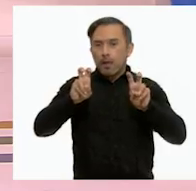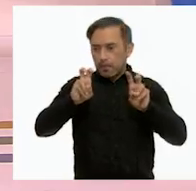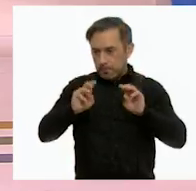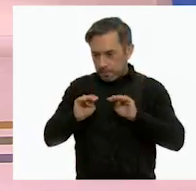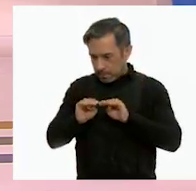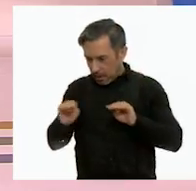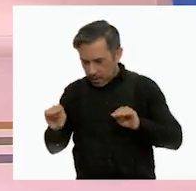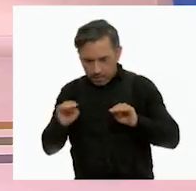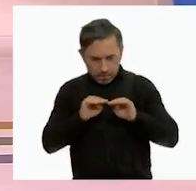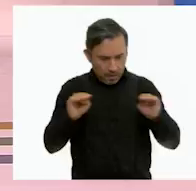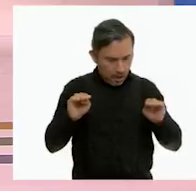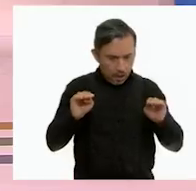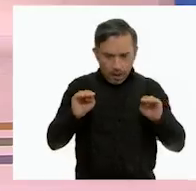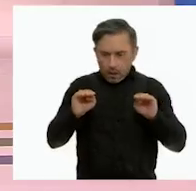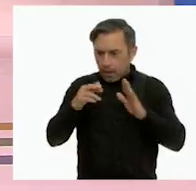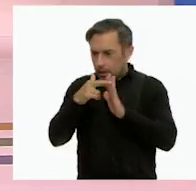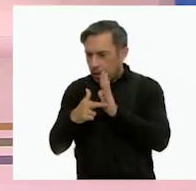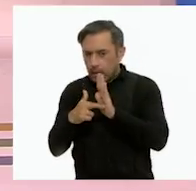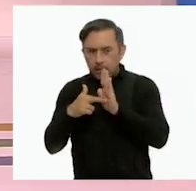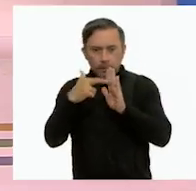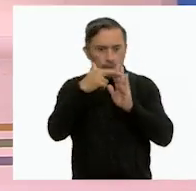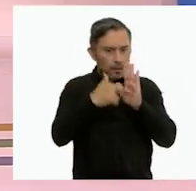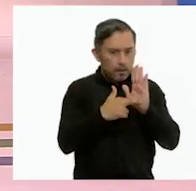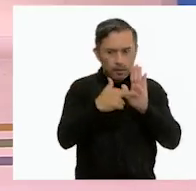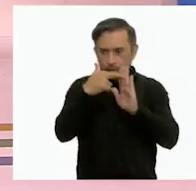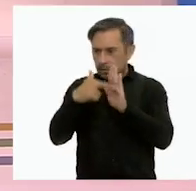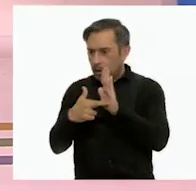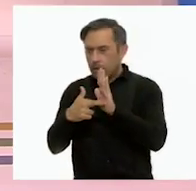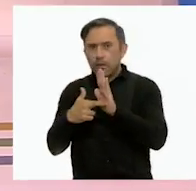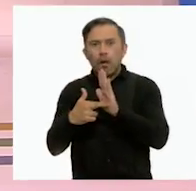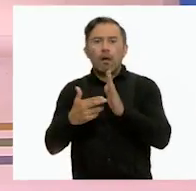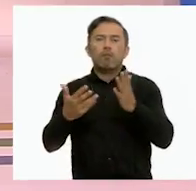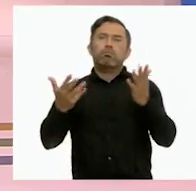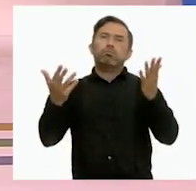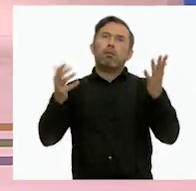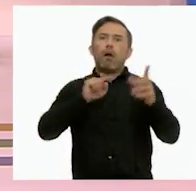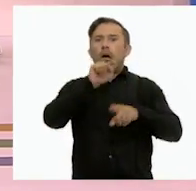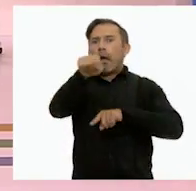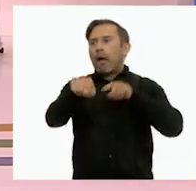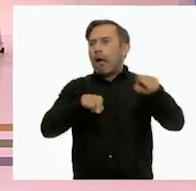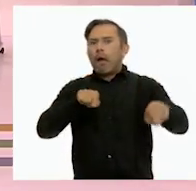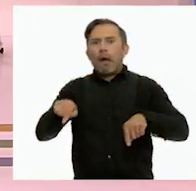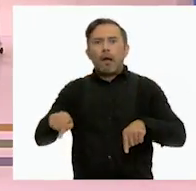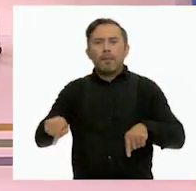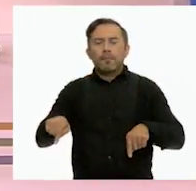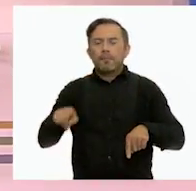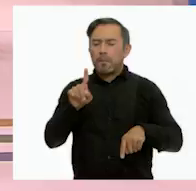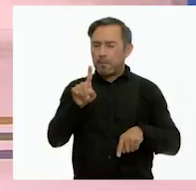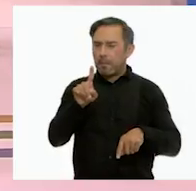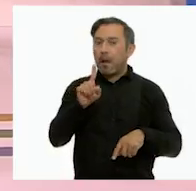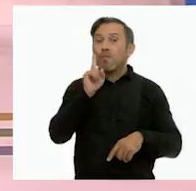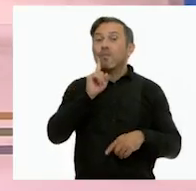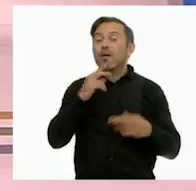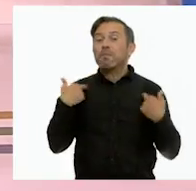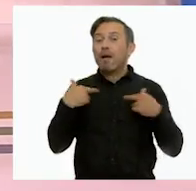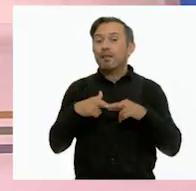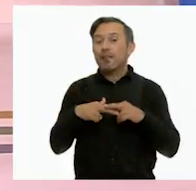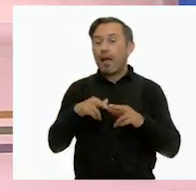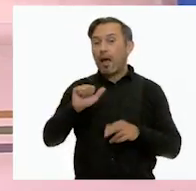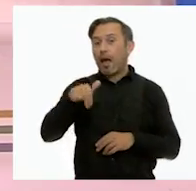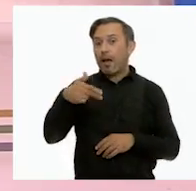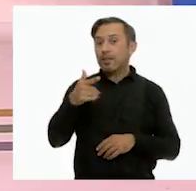allá, reglas por todas partes. Pero para eso, quisiera invitar a la maestra